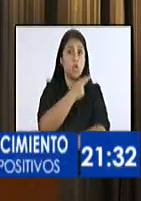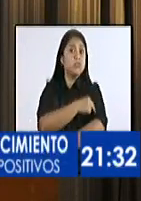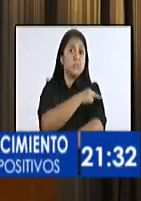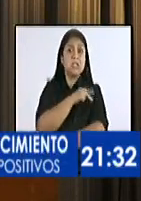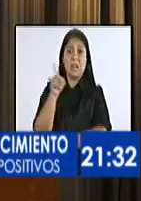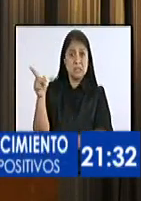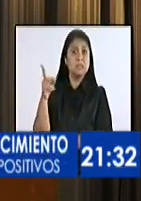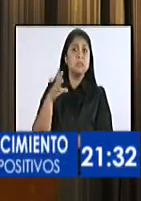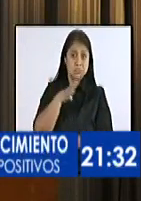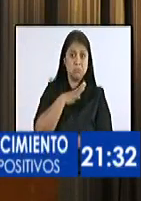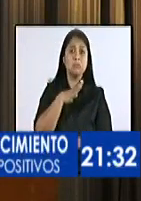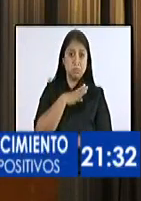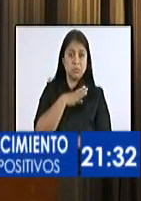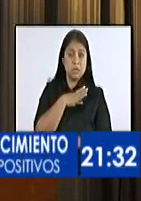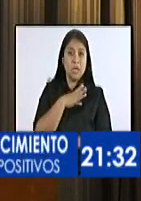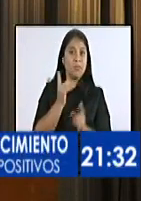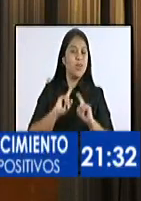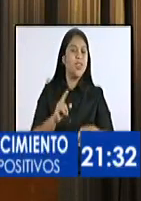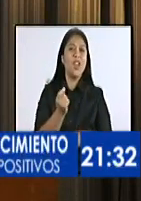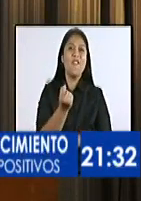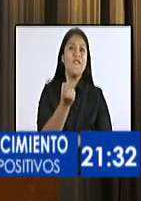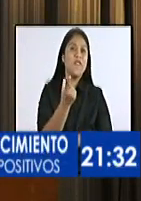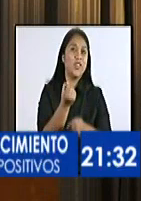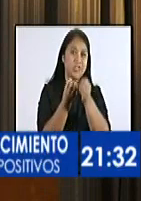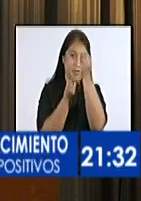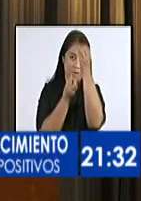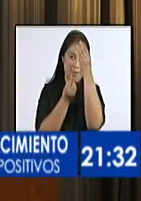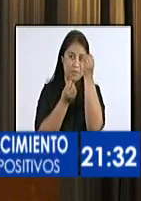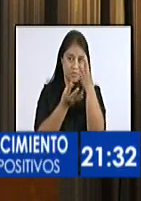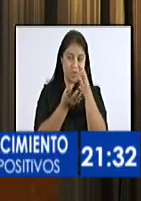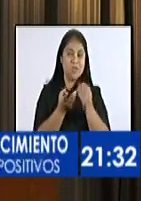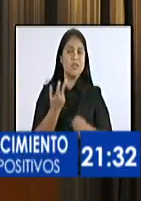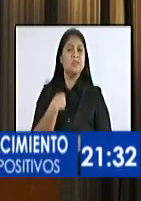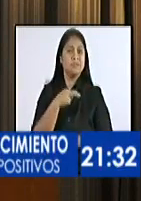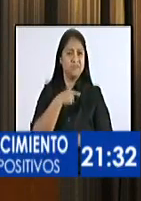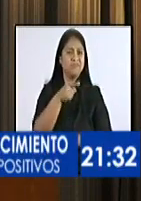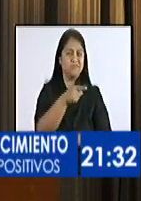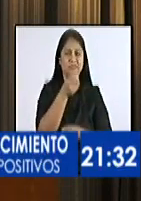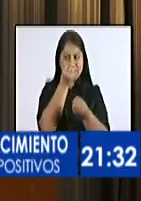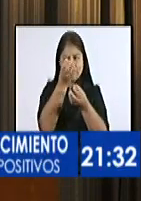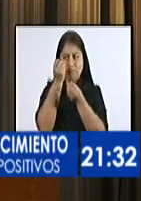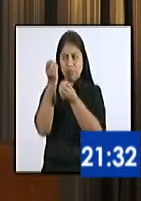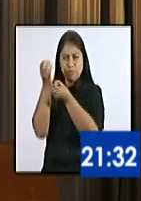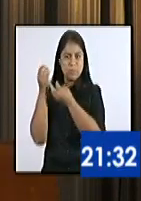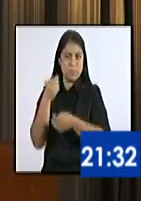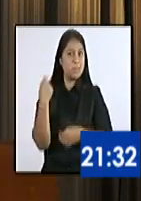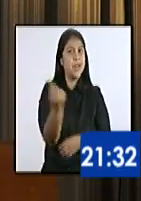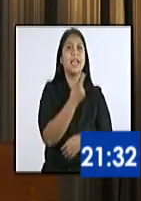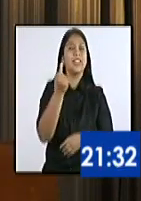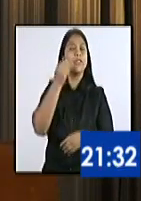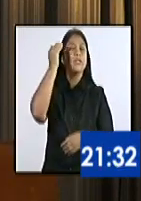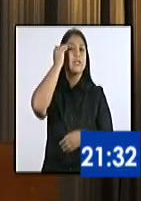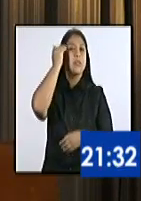Lo que hay es falta de información y la vamos a corregir de manera que todo el mundo esté enterado de lo que estamos haciendo.